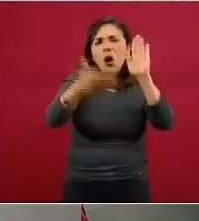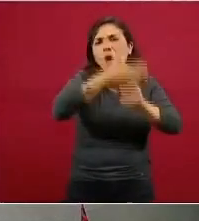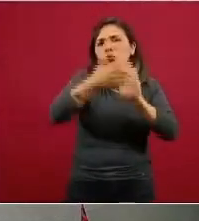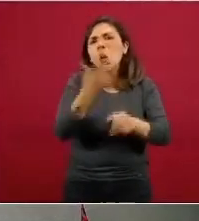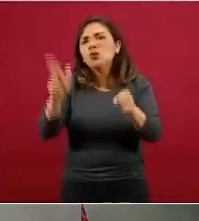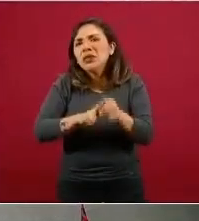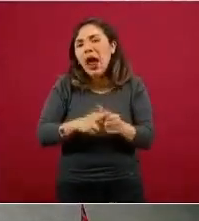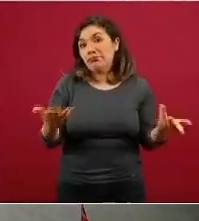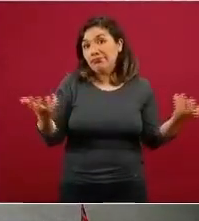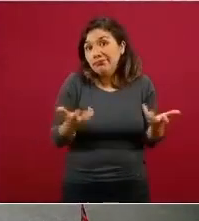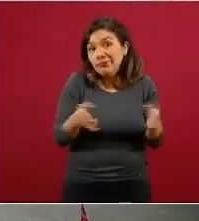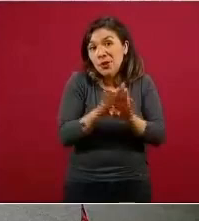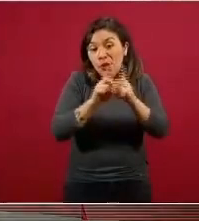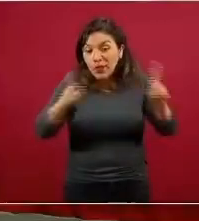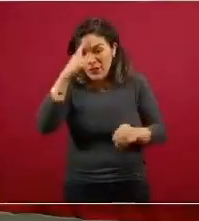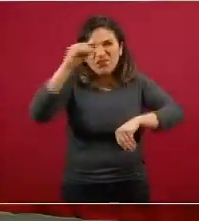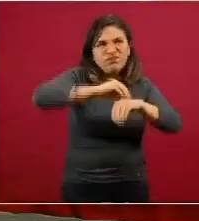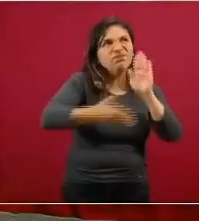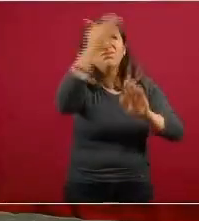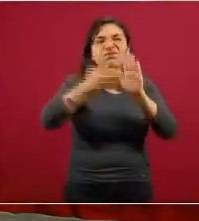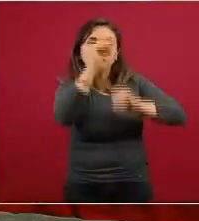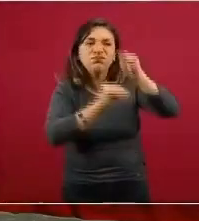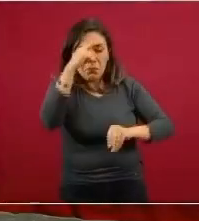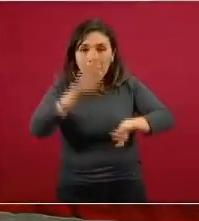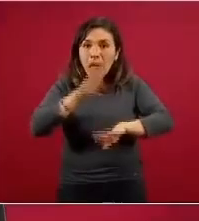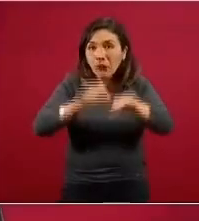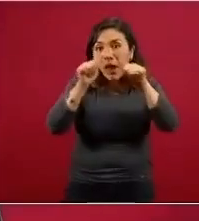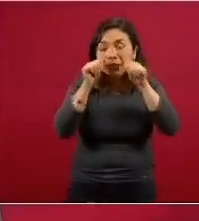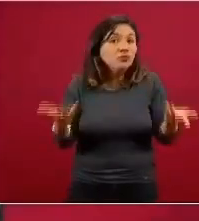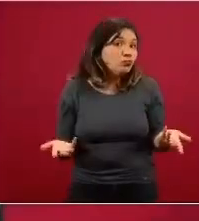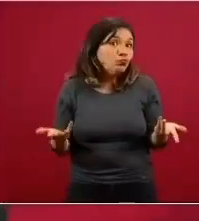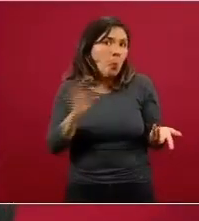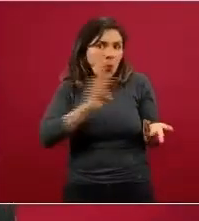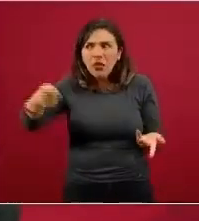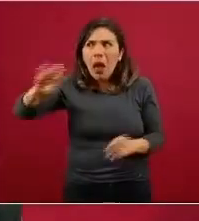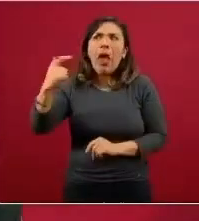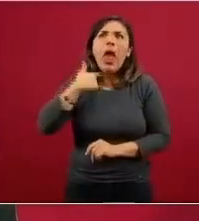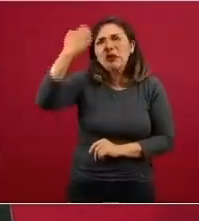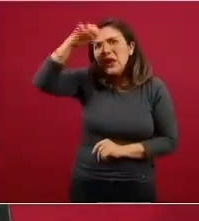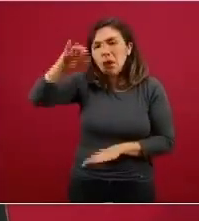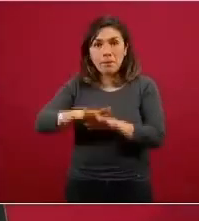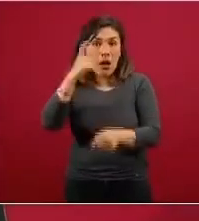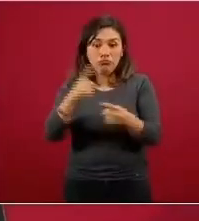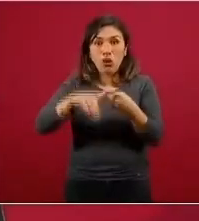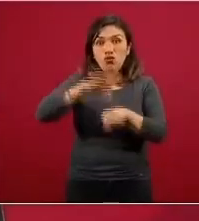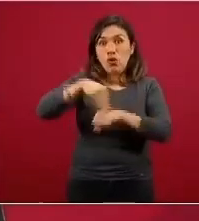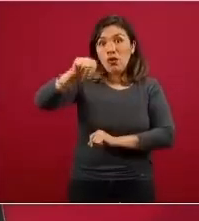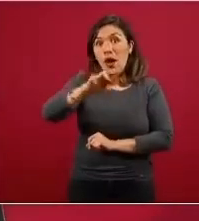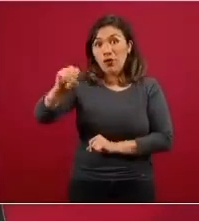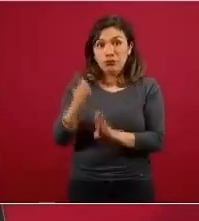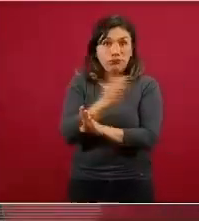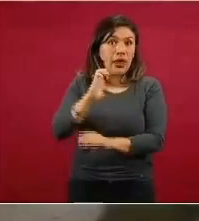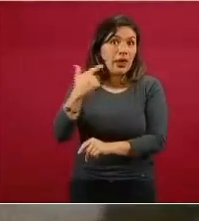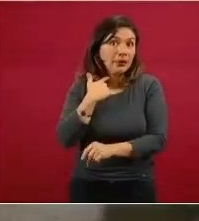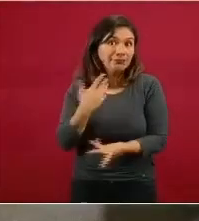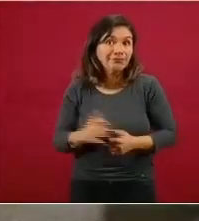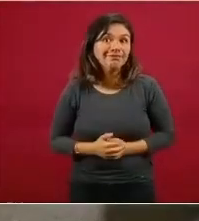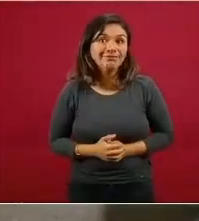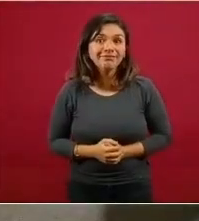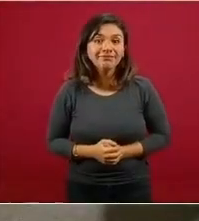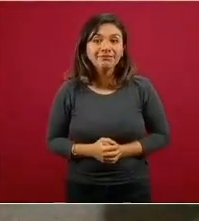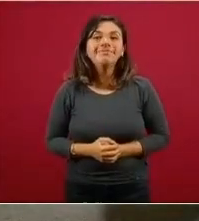construcción de hospitales y el desarrollo de la infraestructura física del, ¿no? Y por la experiencia que tienen, en particular el doctor Narro, por su experiencia reciente, ¿no?